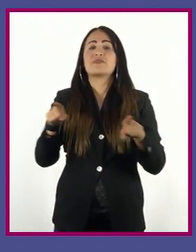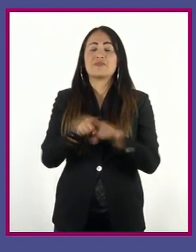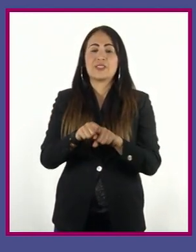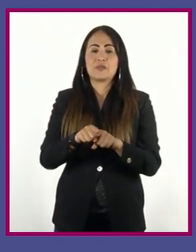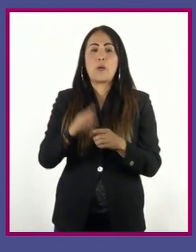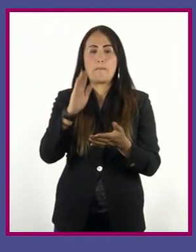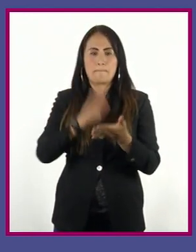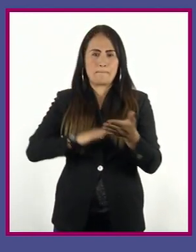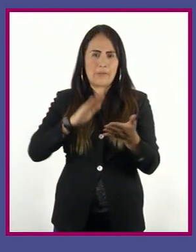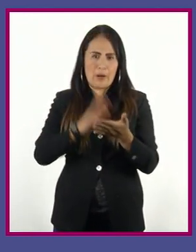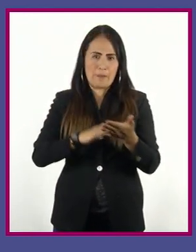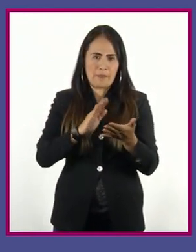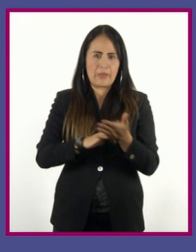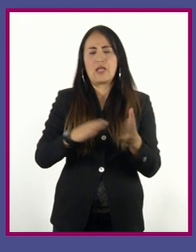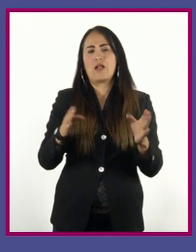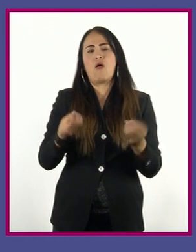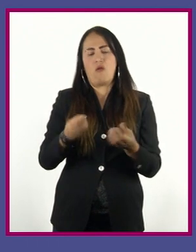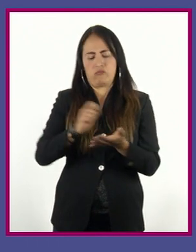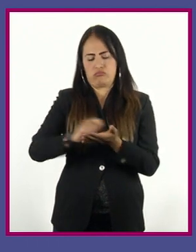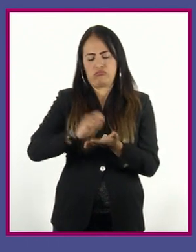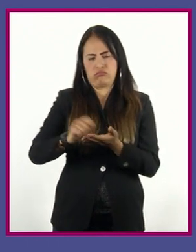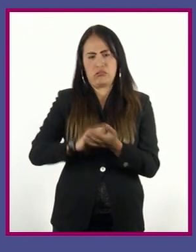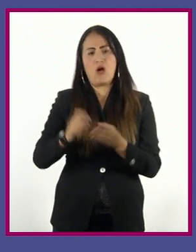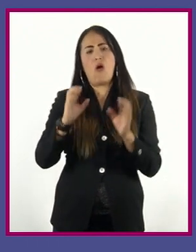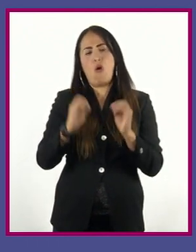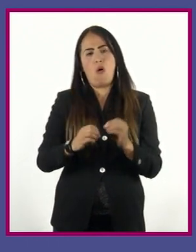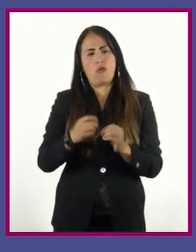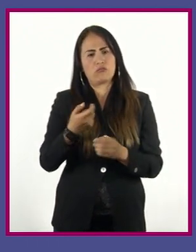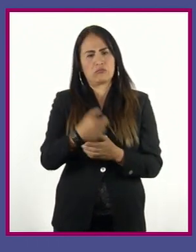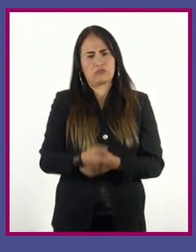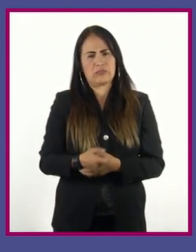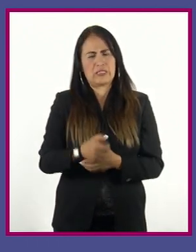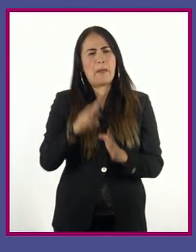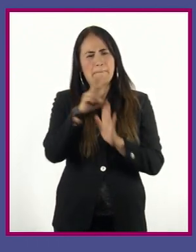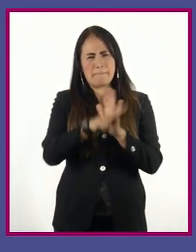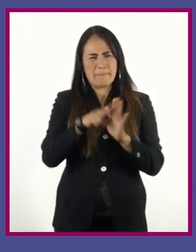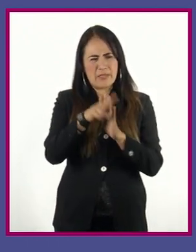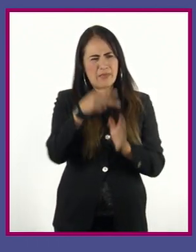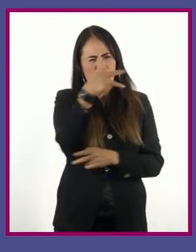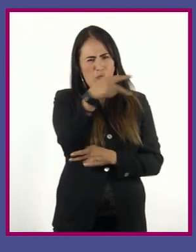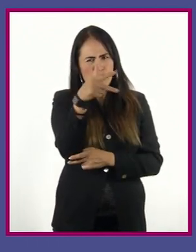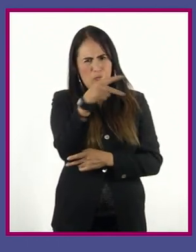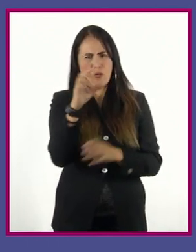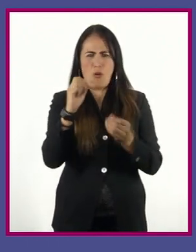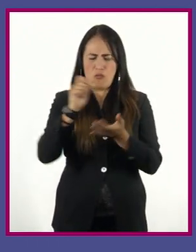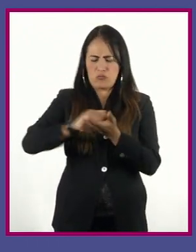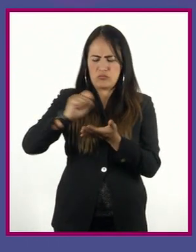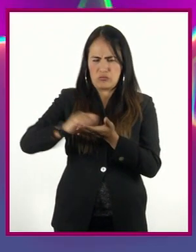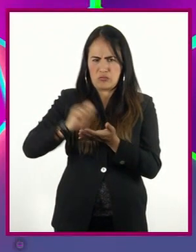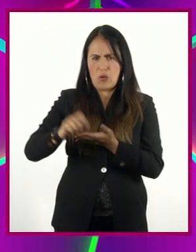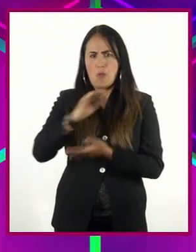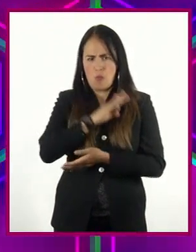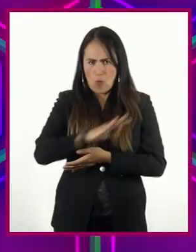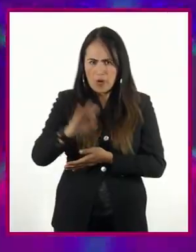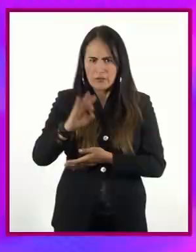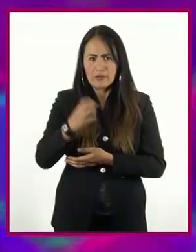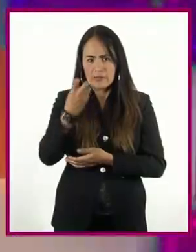entrevista, que puede ser grabando la entrevista con algún dispositivo de audio o video y tomar notas.